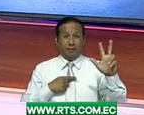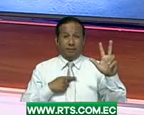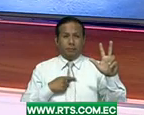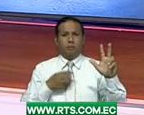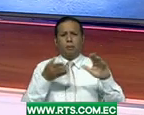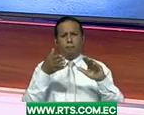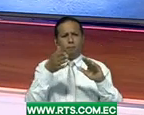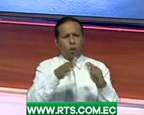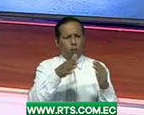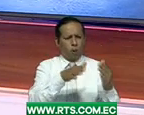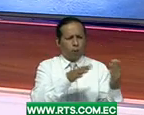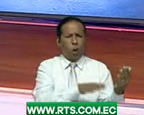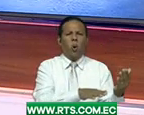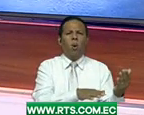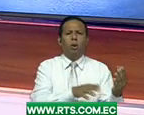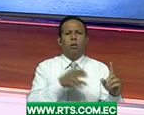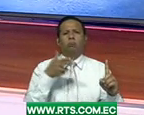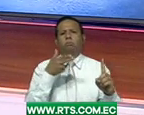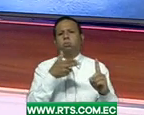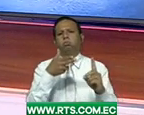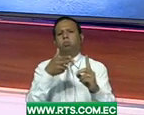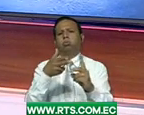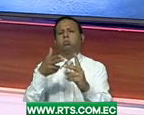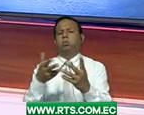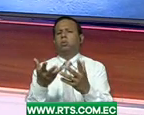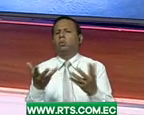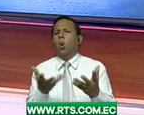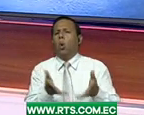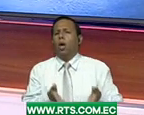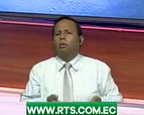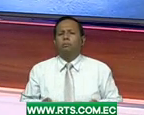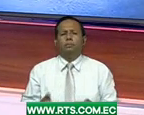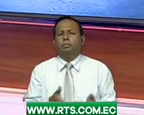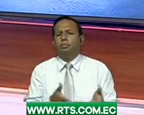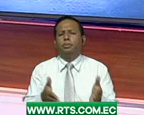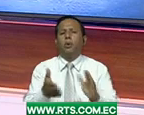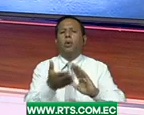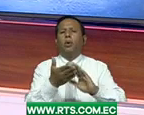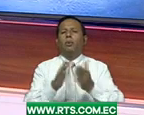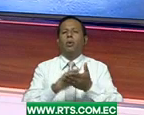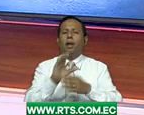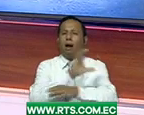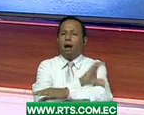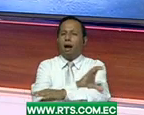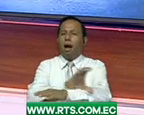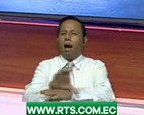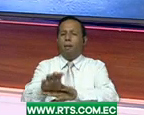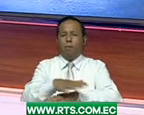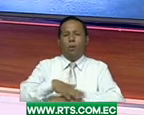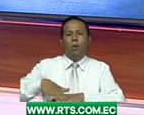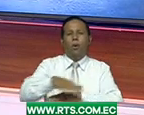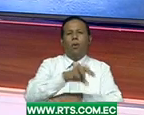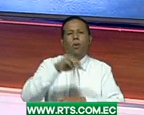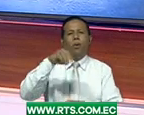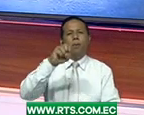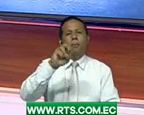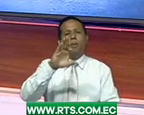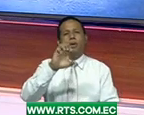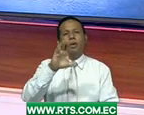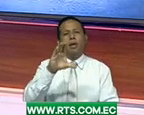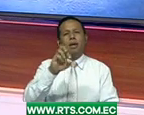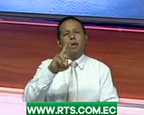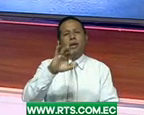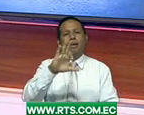ser baleados a un costado de una vía de tercer orden en una comunidad de una zona rural en Montecristi, esto en la provincia de